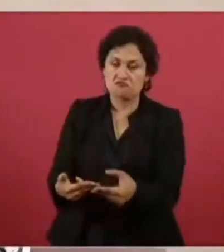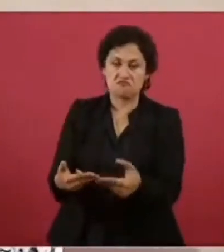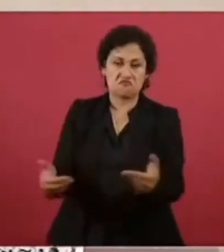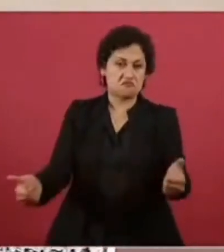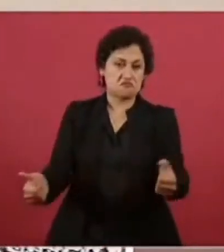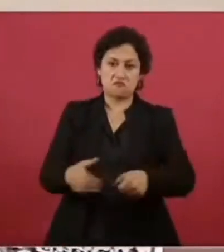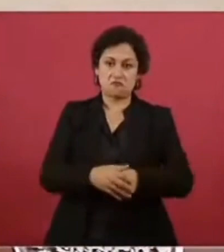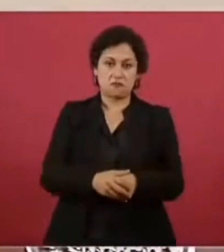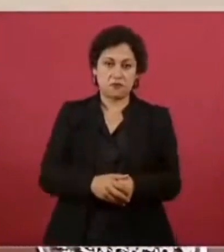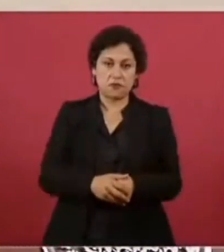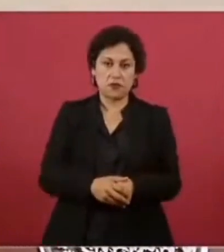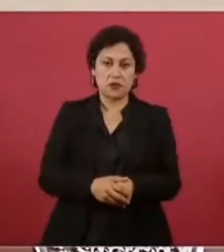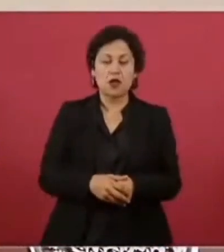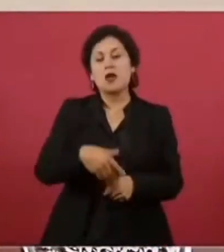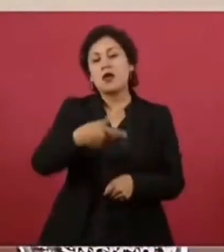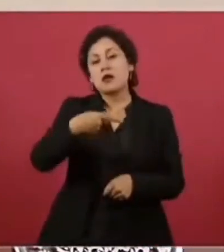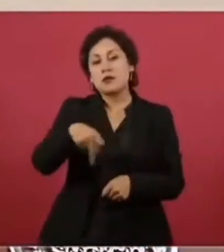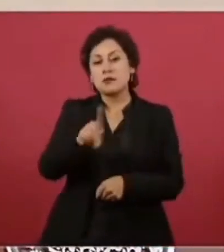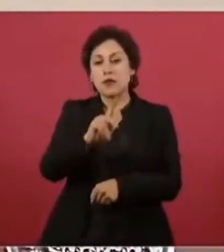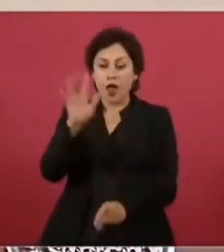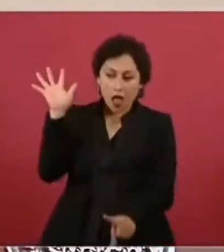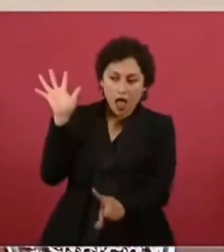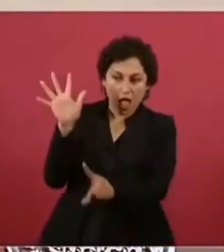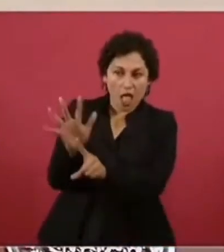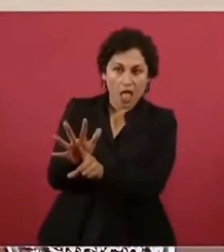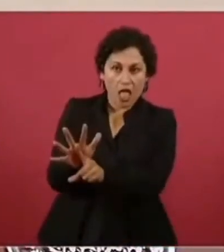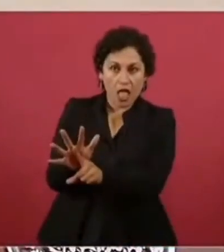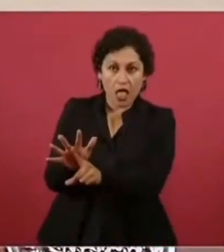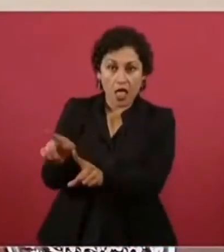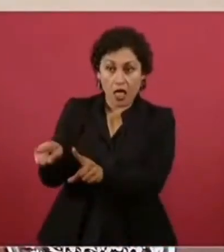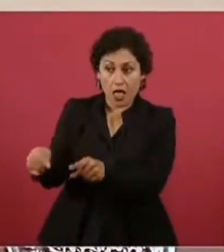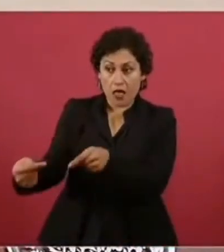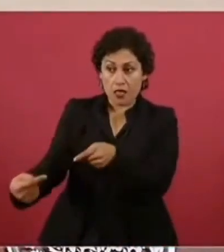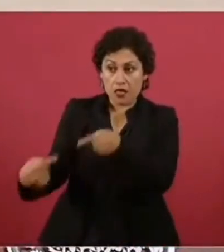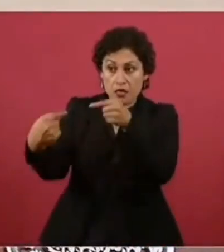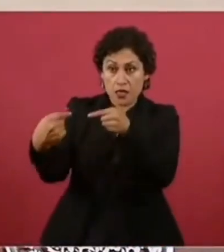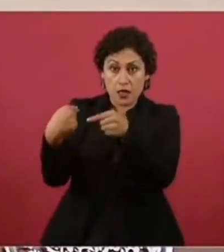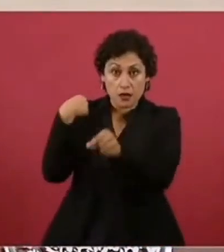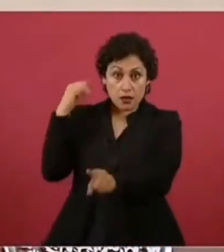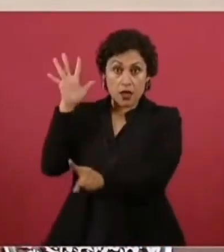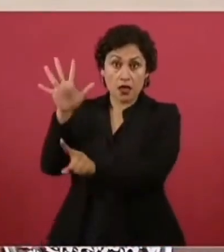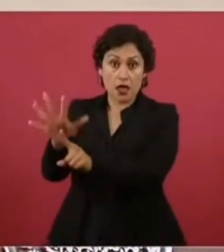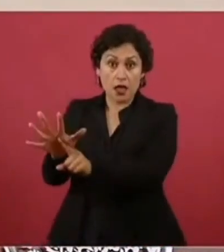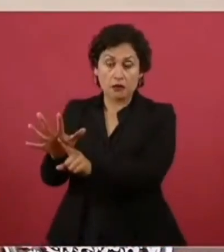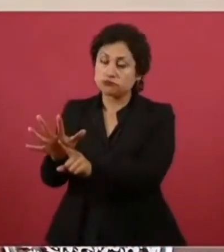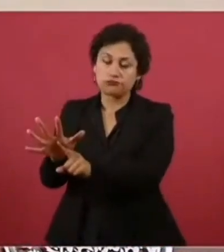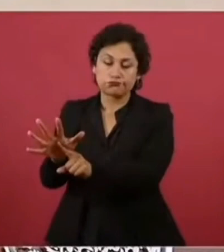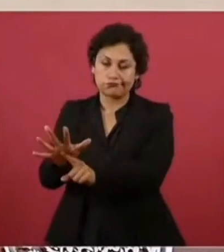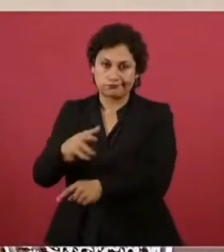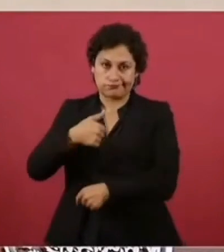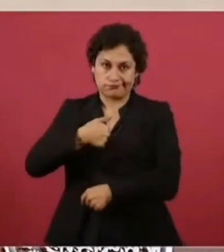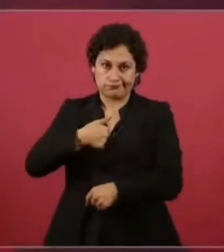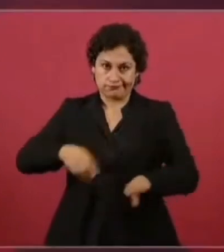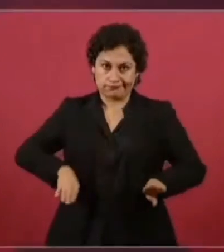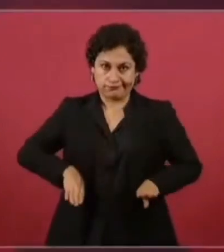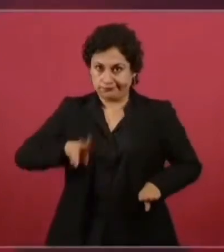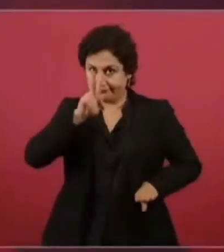tampoco de perseguir a adversarios. No es mi fuerte la venganza.